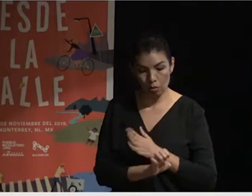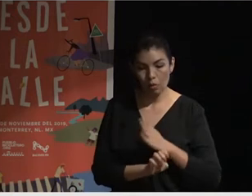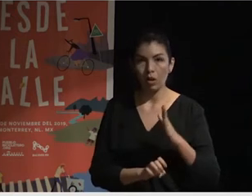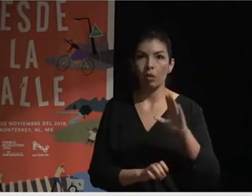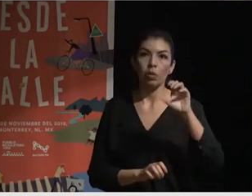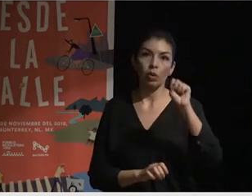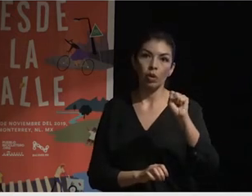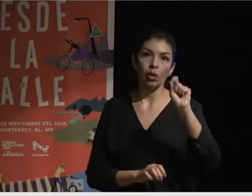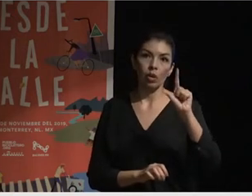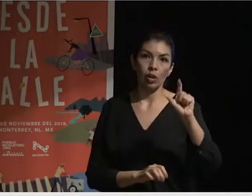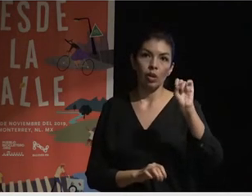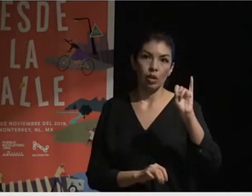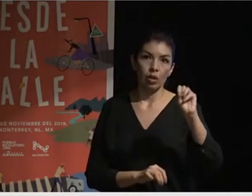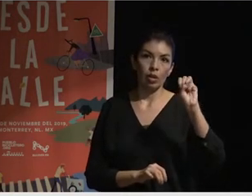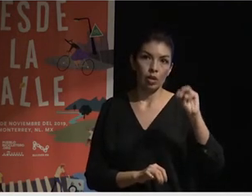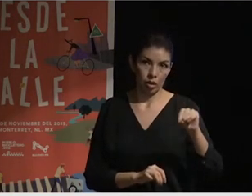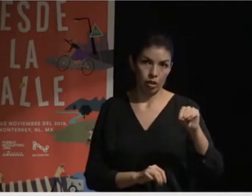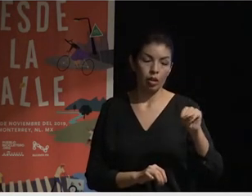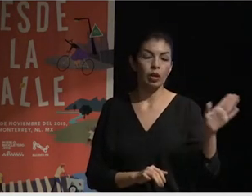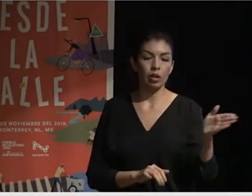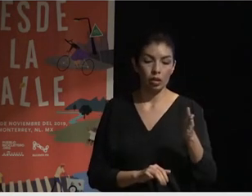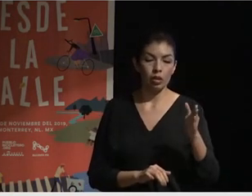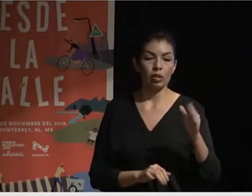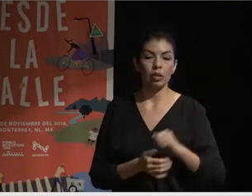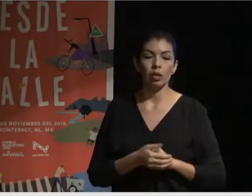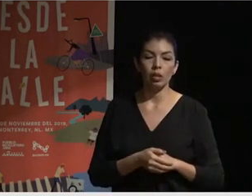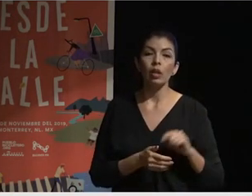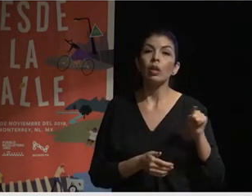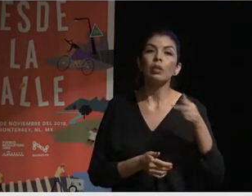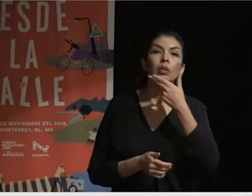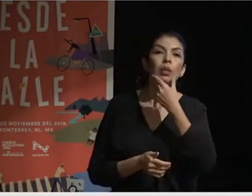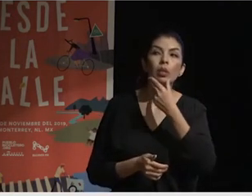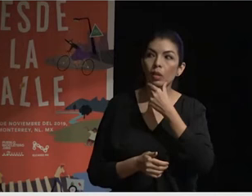¿no? Utilizaba a los artistas para…